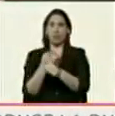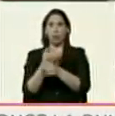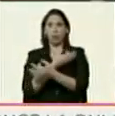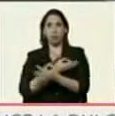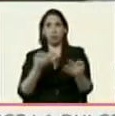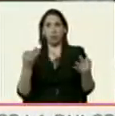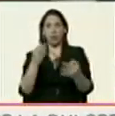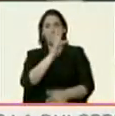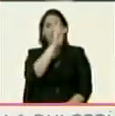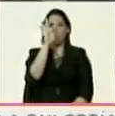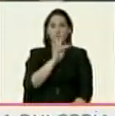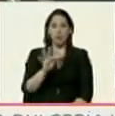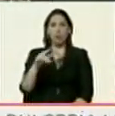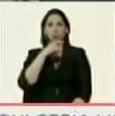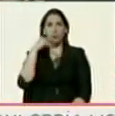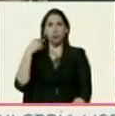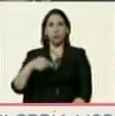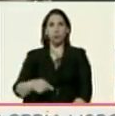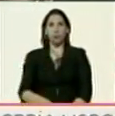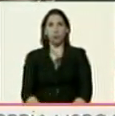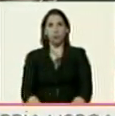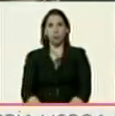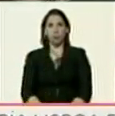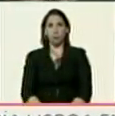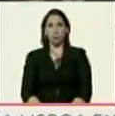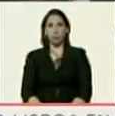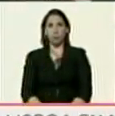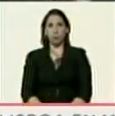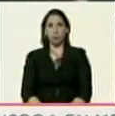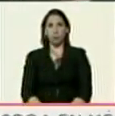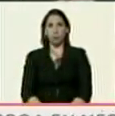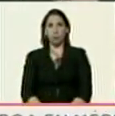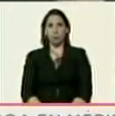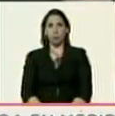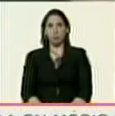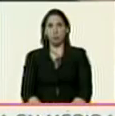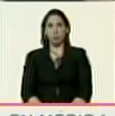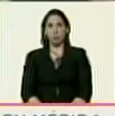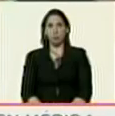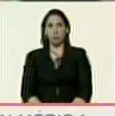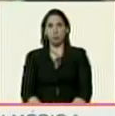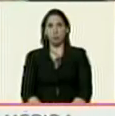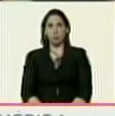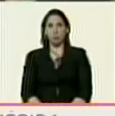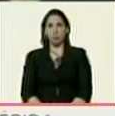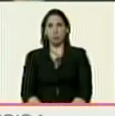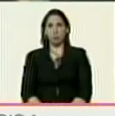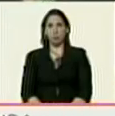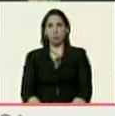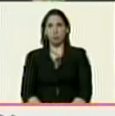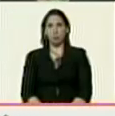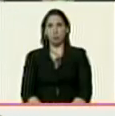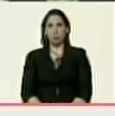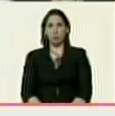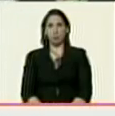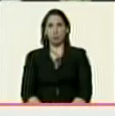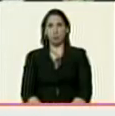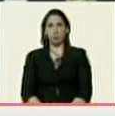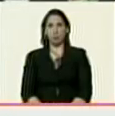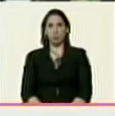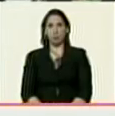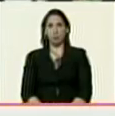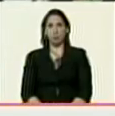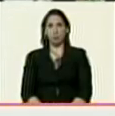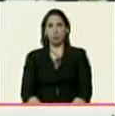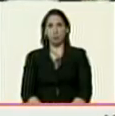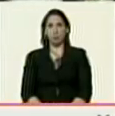la Federación de Rusia y ese encuentro con su homólogo Vladimir Putin. Señoras así como y señores, también sean todas y todos